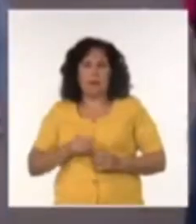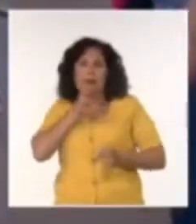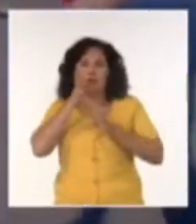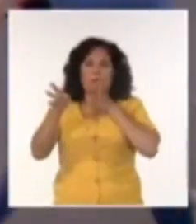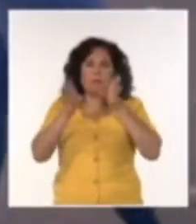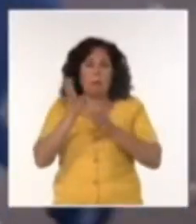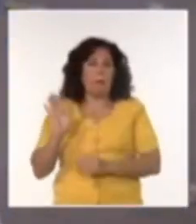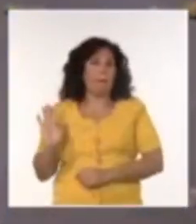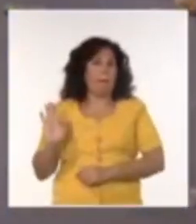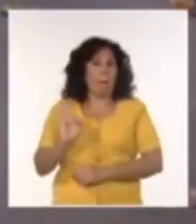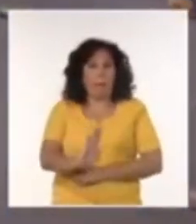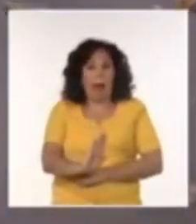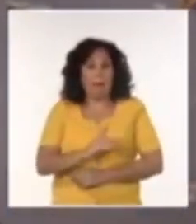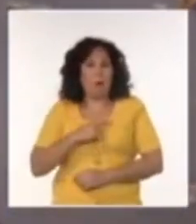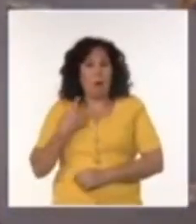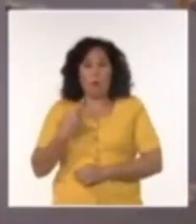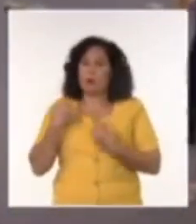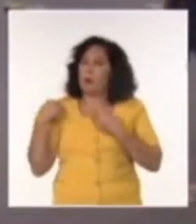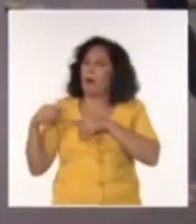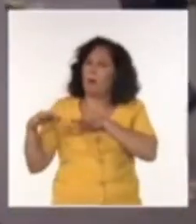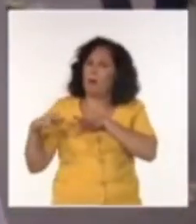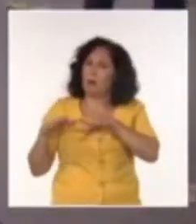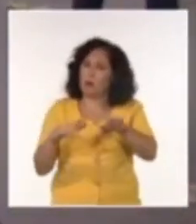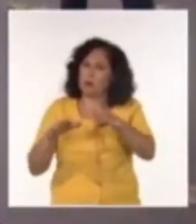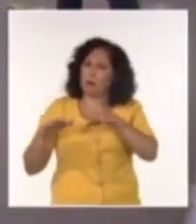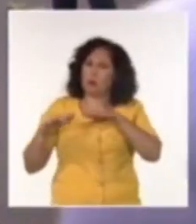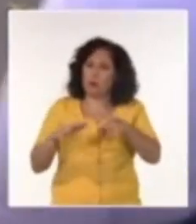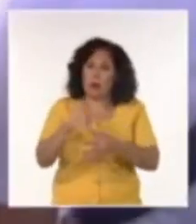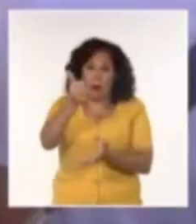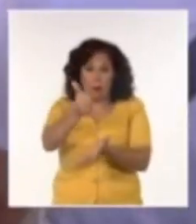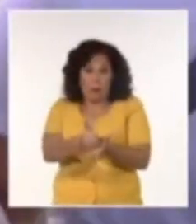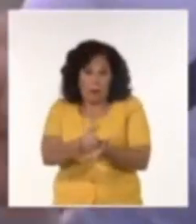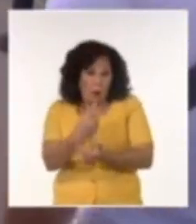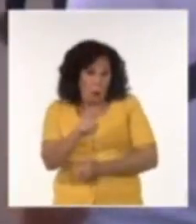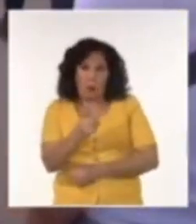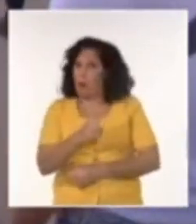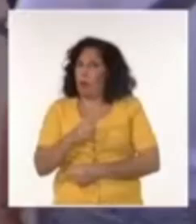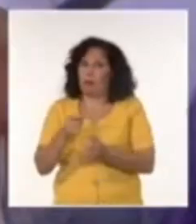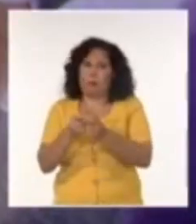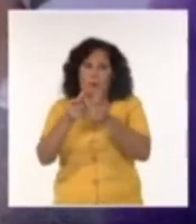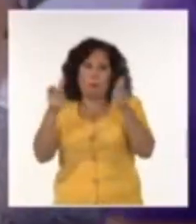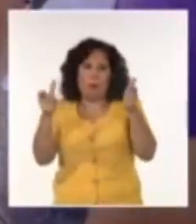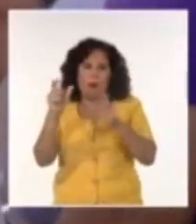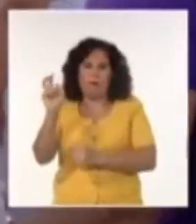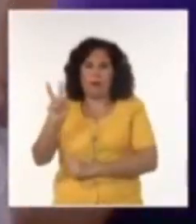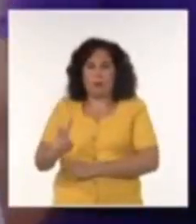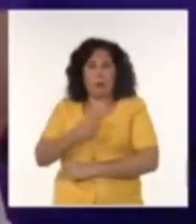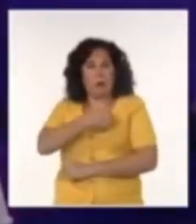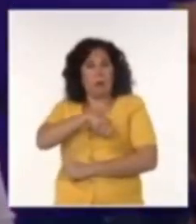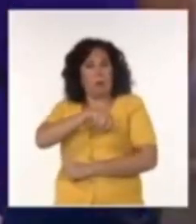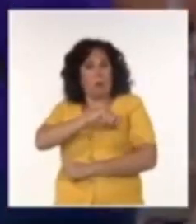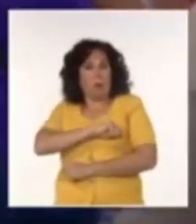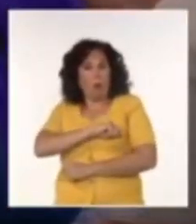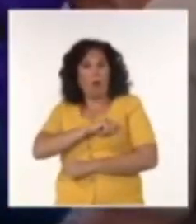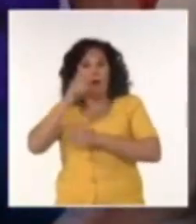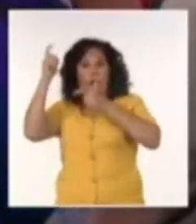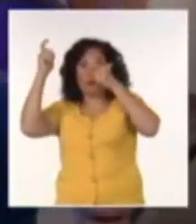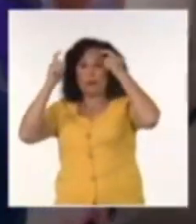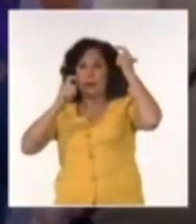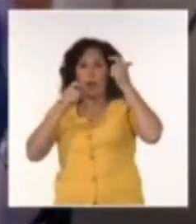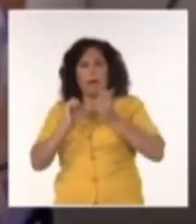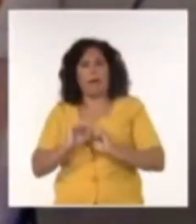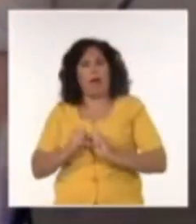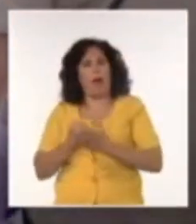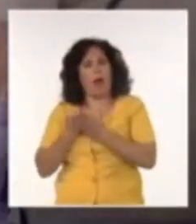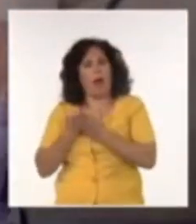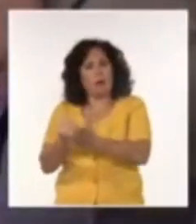Vamos, Nico, se vive esta tarde caraqueña, y no solo en Caracas, sino en varios estados del país. Y es que hoy el pueblo chavista reitera el apoyo a su